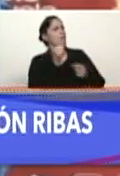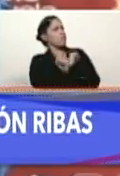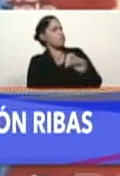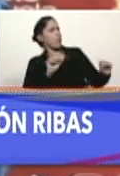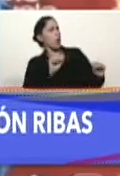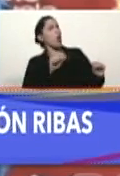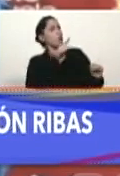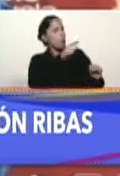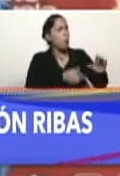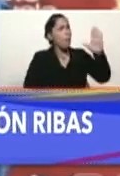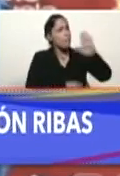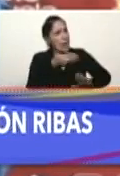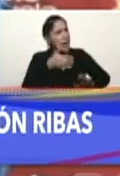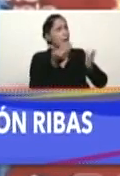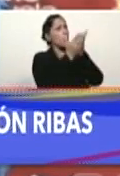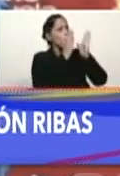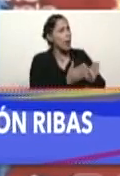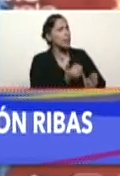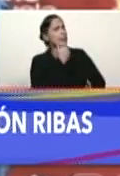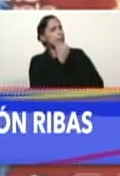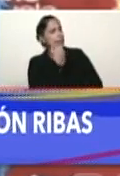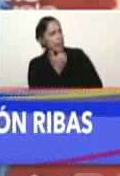la escuela más cercana de tu casa.